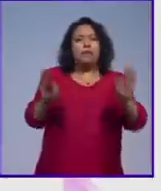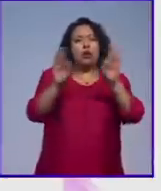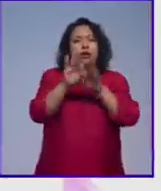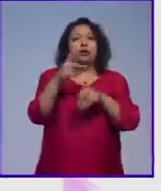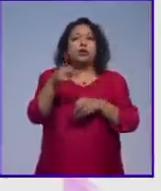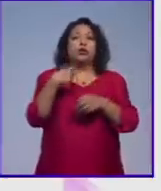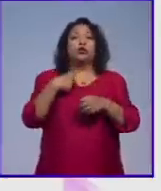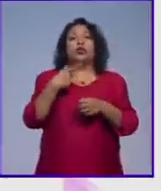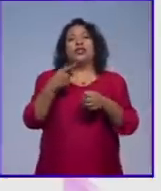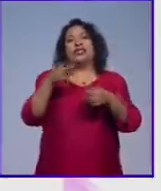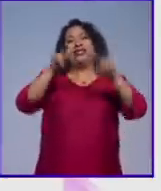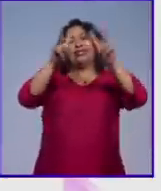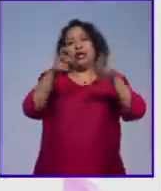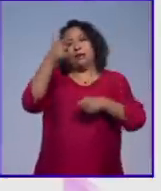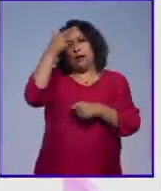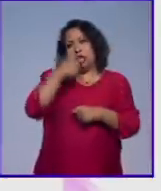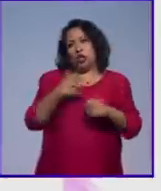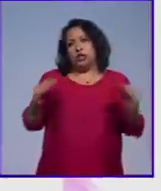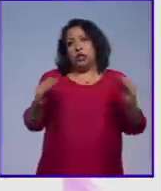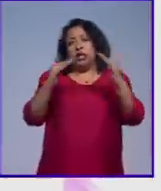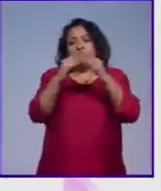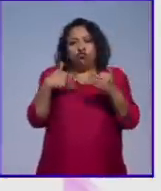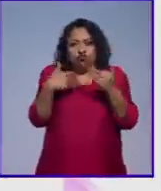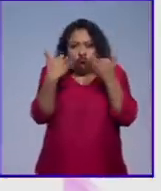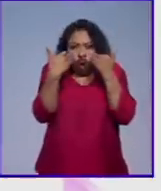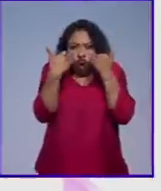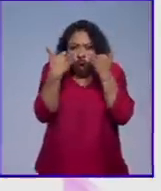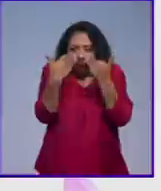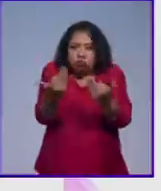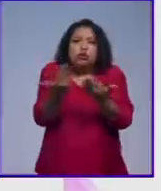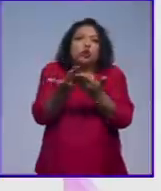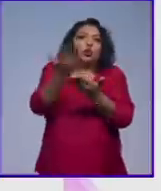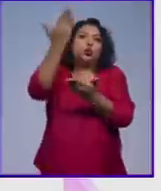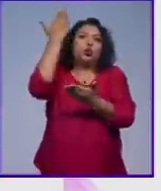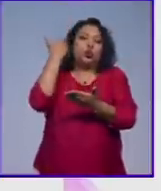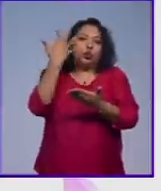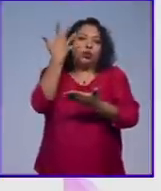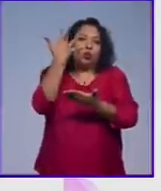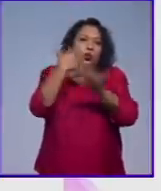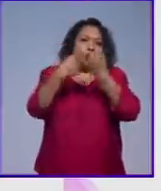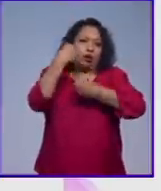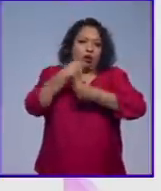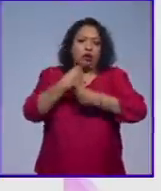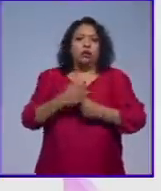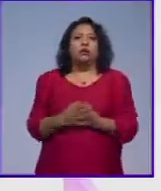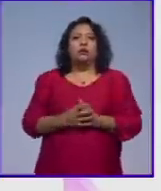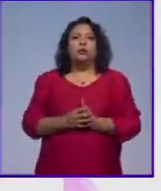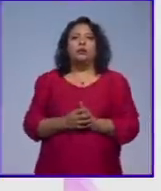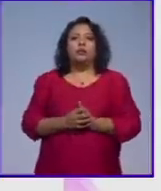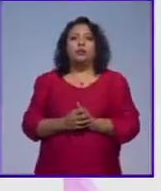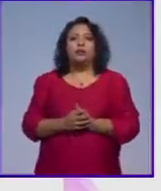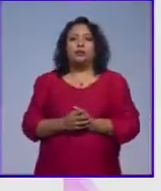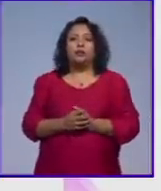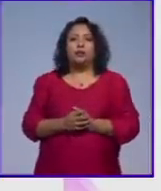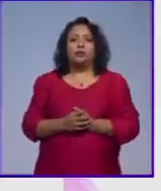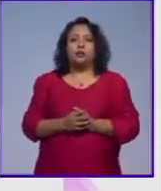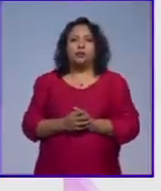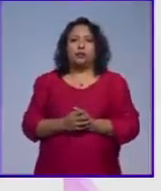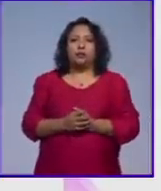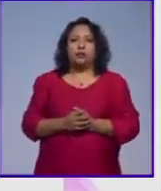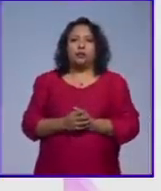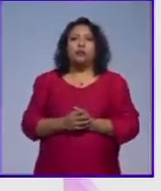Rafael, La noche de Tlatelolco, el testimonio eterno de aquellos días. Vamos, ayer Elena y yo por teléfono